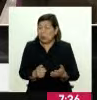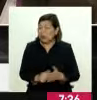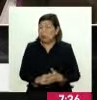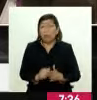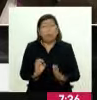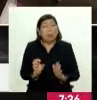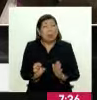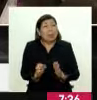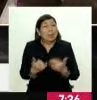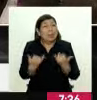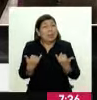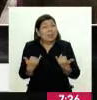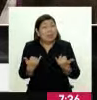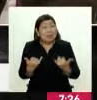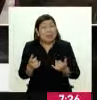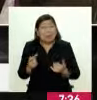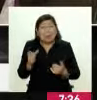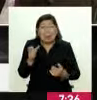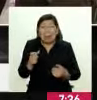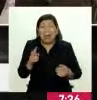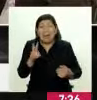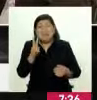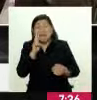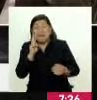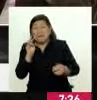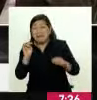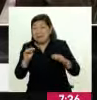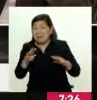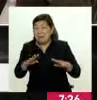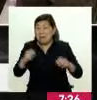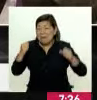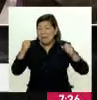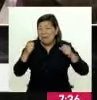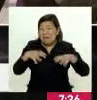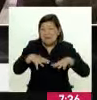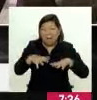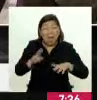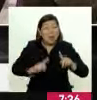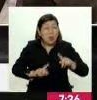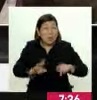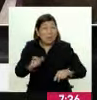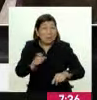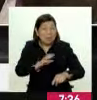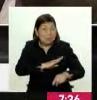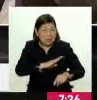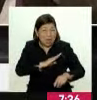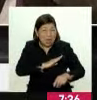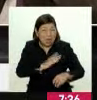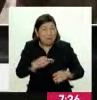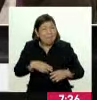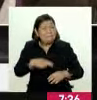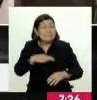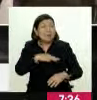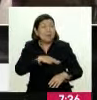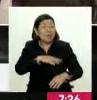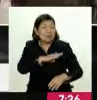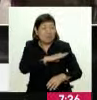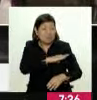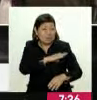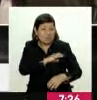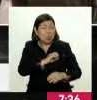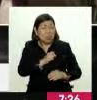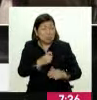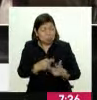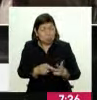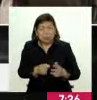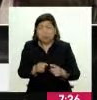por ejemplo, es un el vandalismo. Tema que, es un tema que va, claro, para una calificación dentro de lo que viene a ser el Ministerio Público. Hay delitos